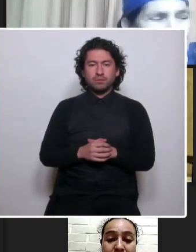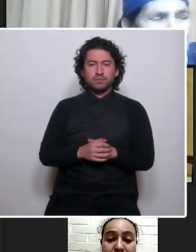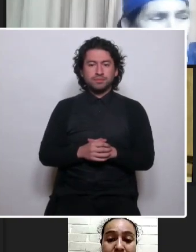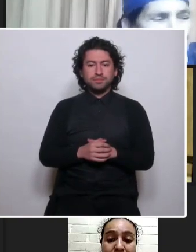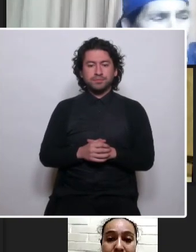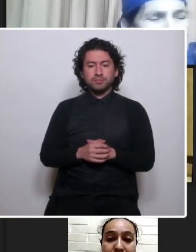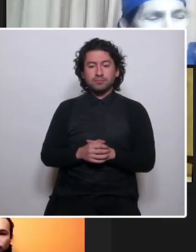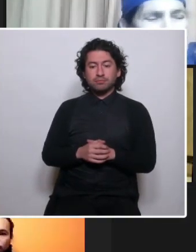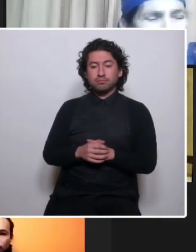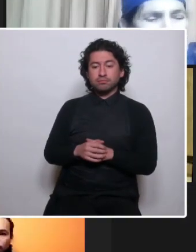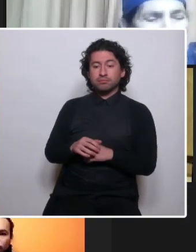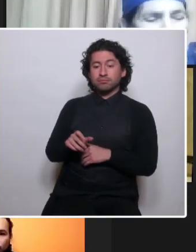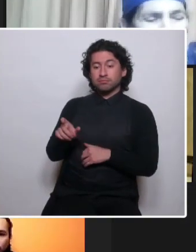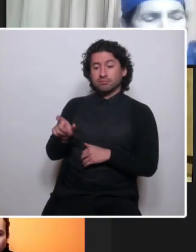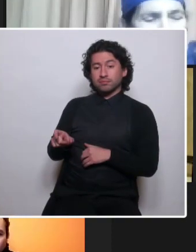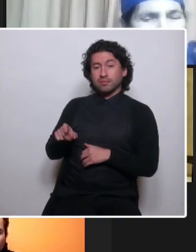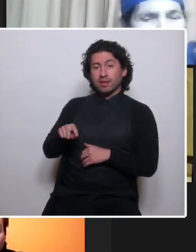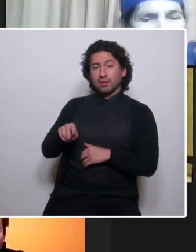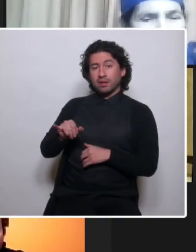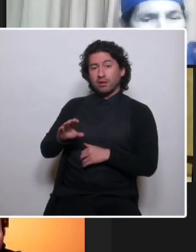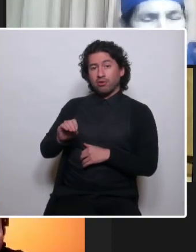Y señor Nicolás Núñez.